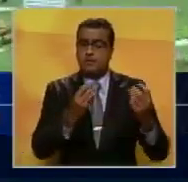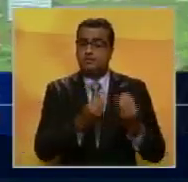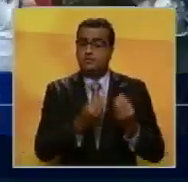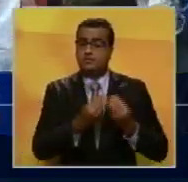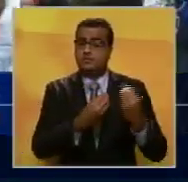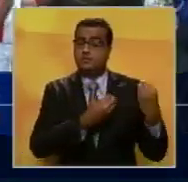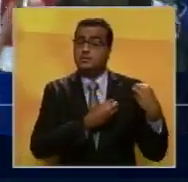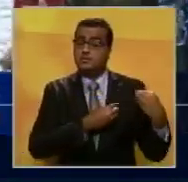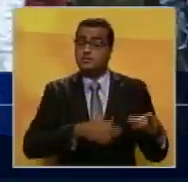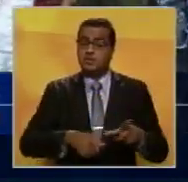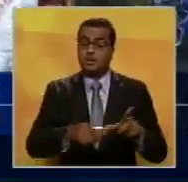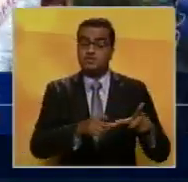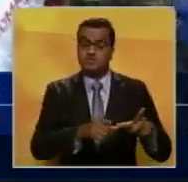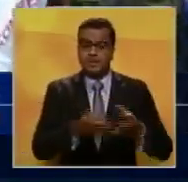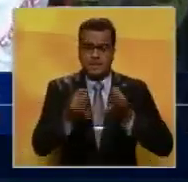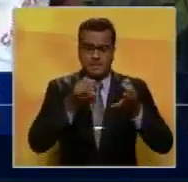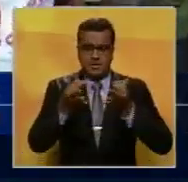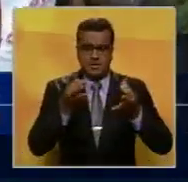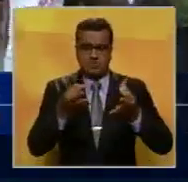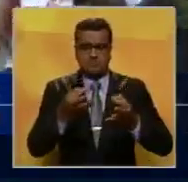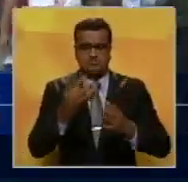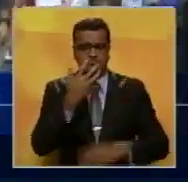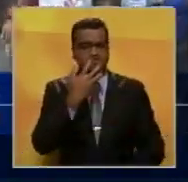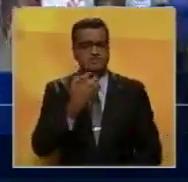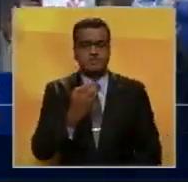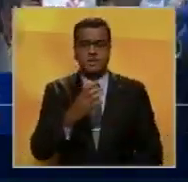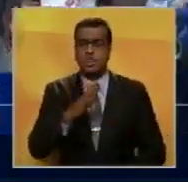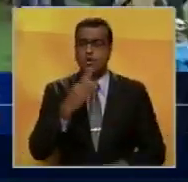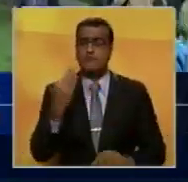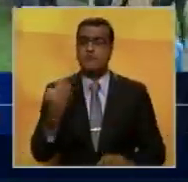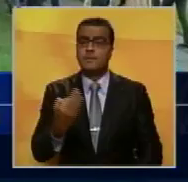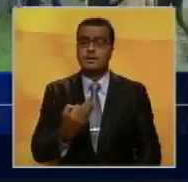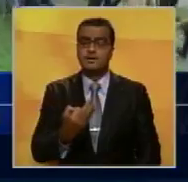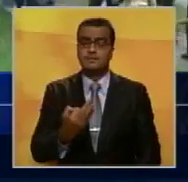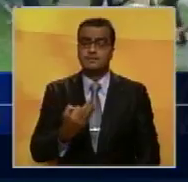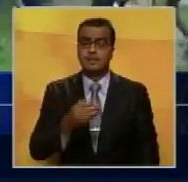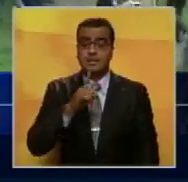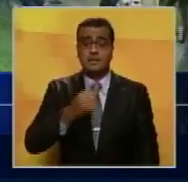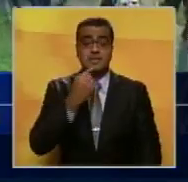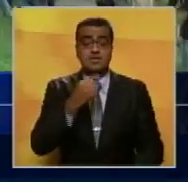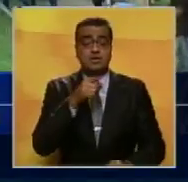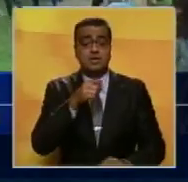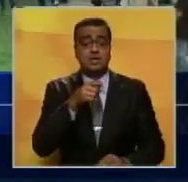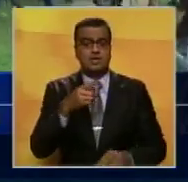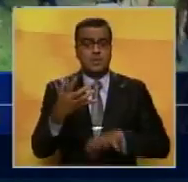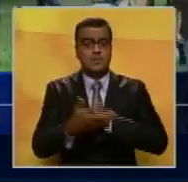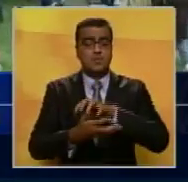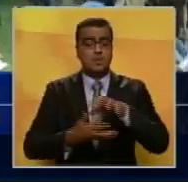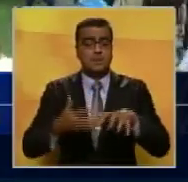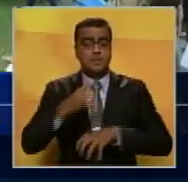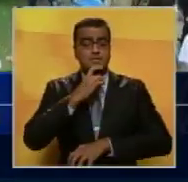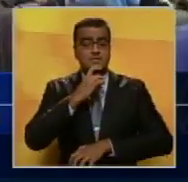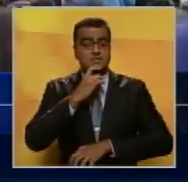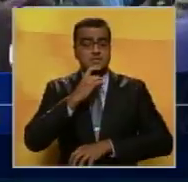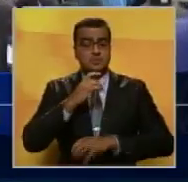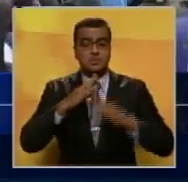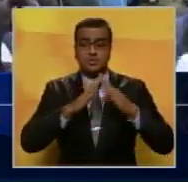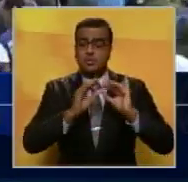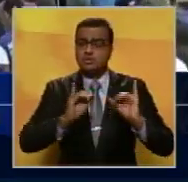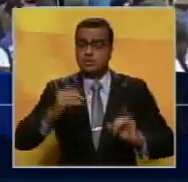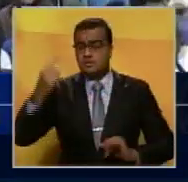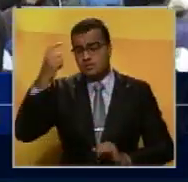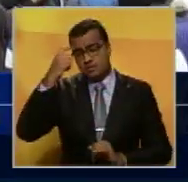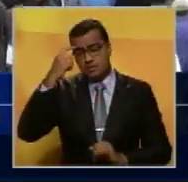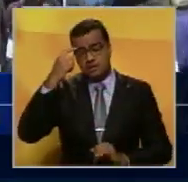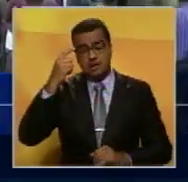del gabinete regional. Manifestó sus condolencias a los familiares y precisó que estos crímenes violentos efectuados durante estos últimos